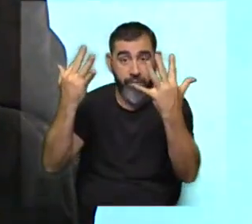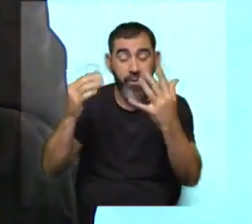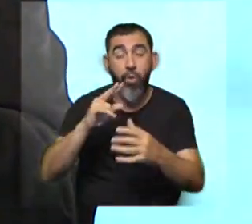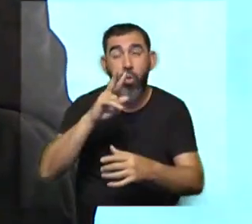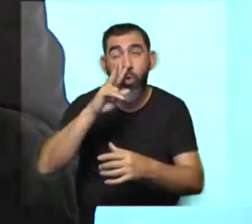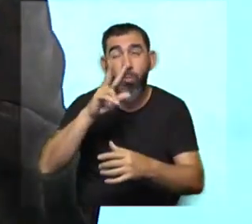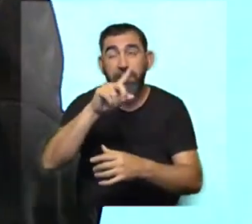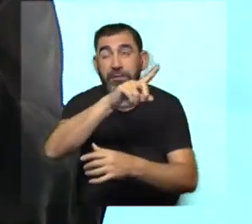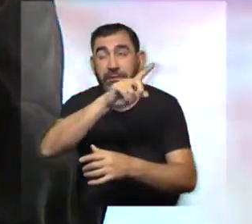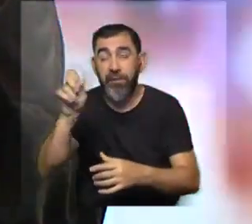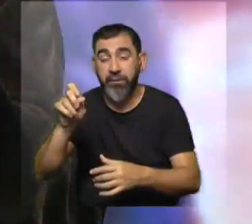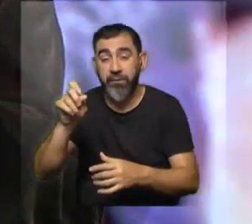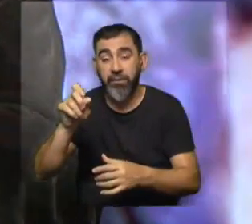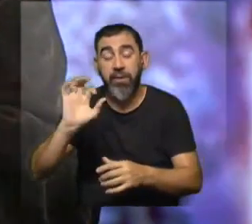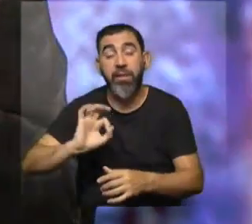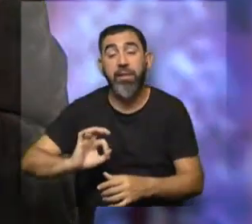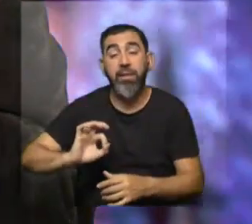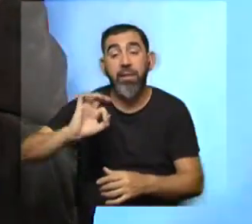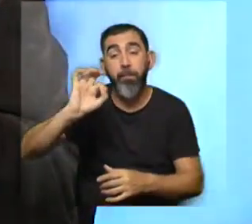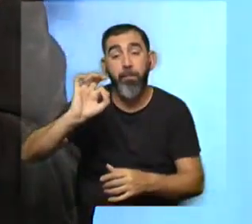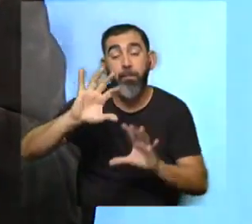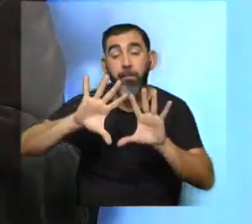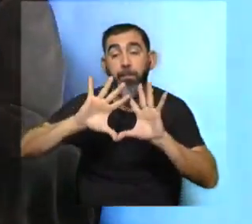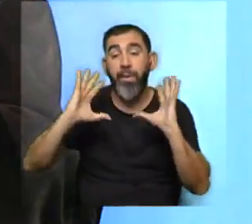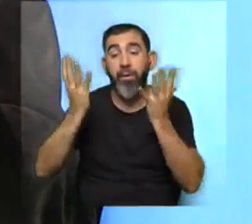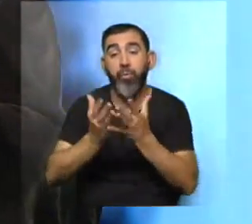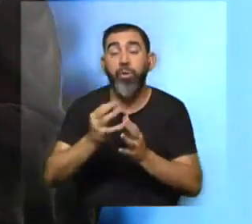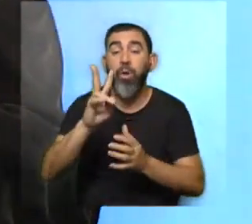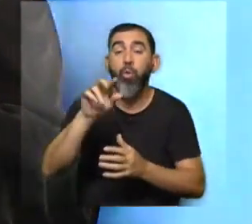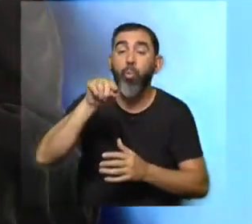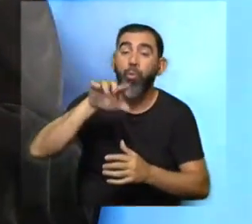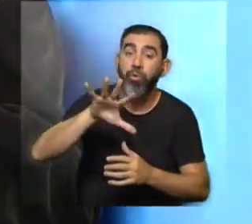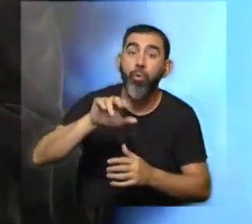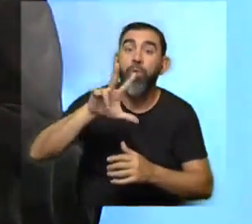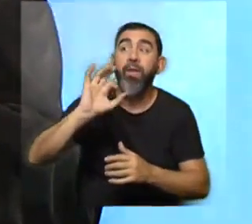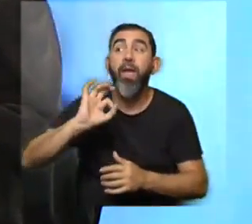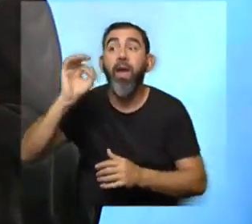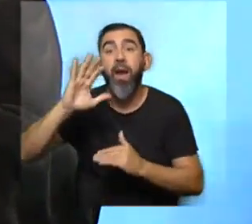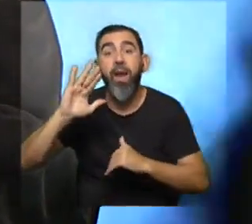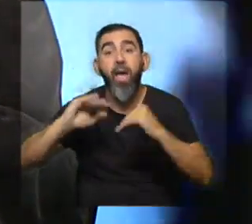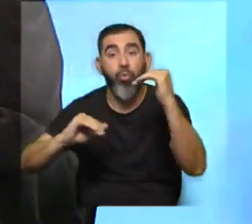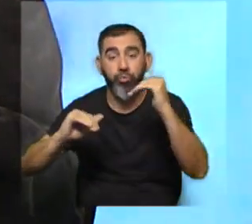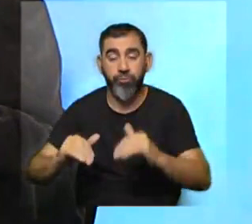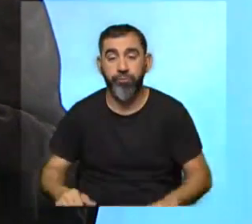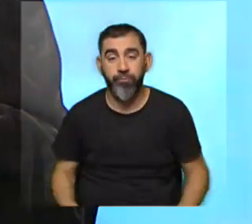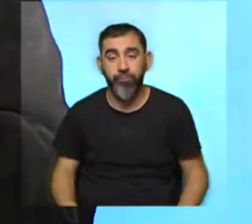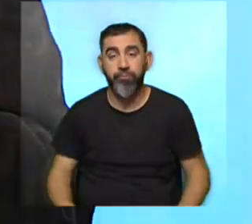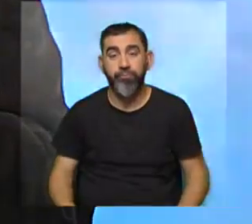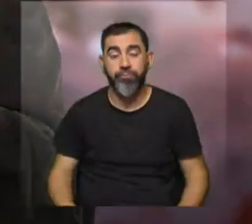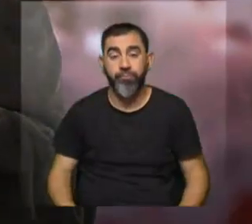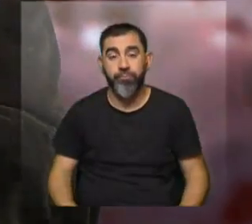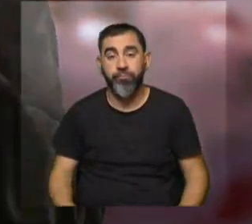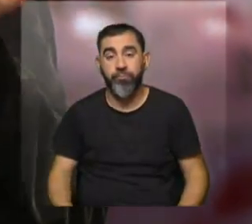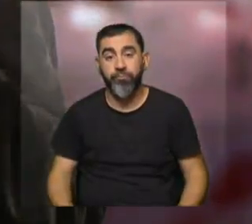el 2100 la temperatura a nivel global aumentaría entre 2,5 y 3 grados. ¿Sí? Llegaría a 2,5 y 3 grados